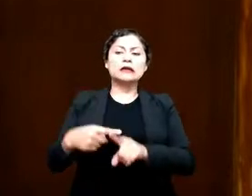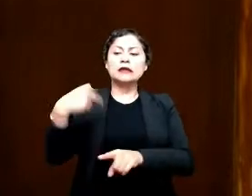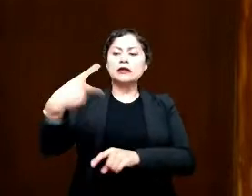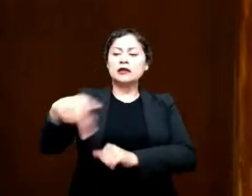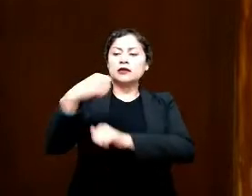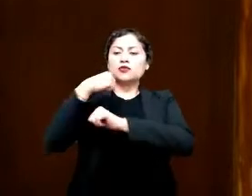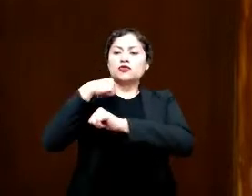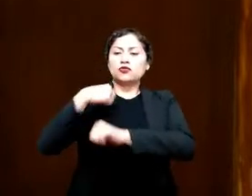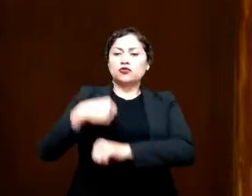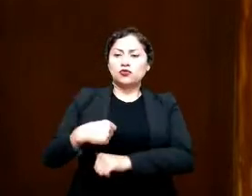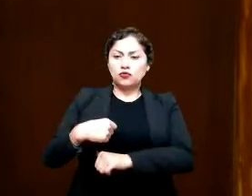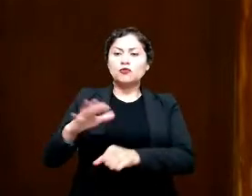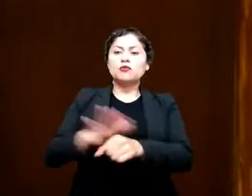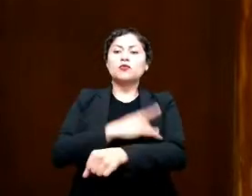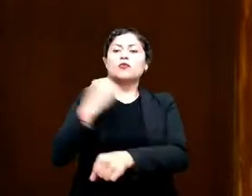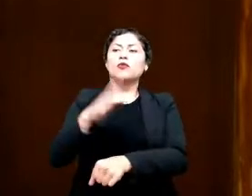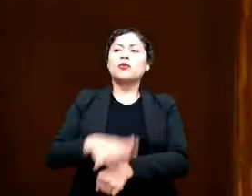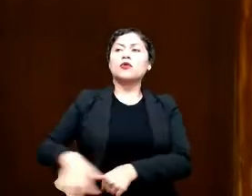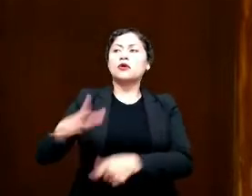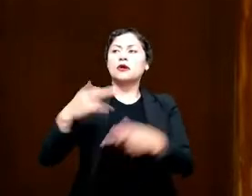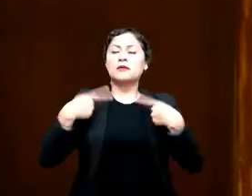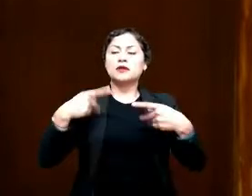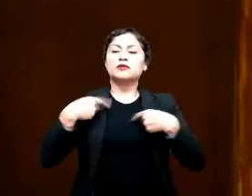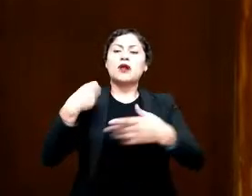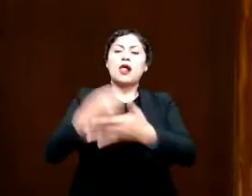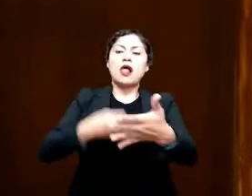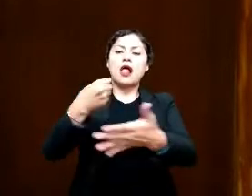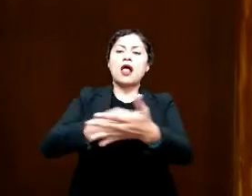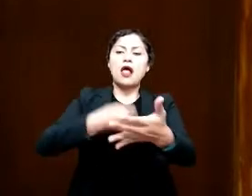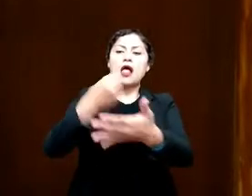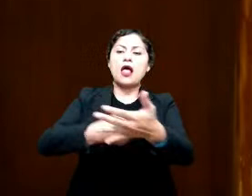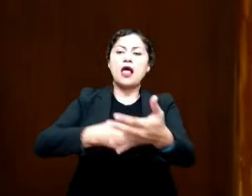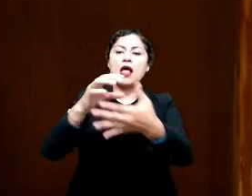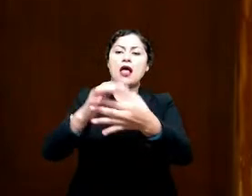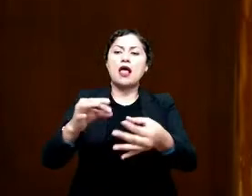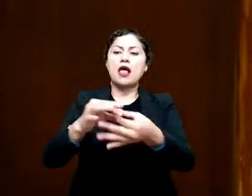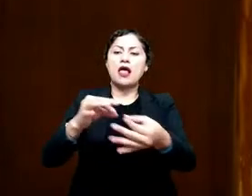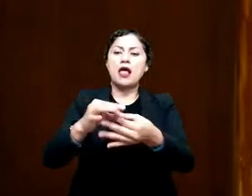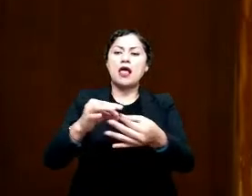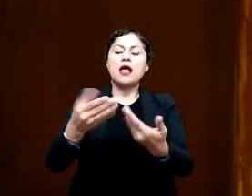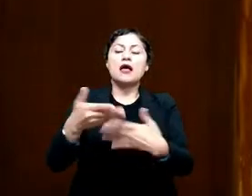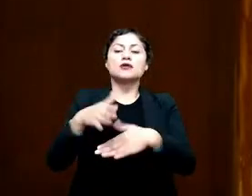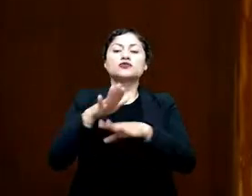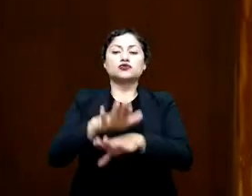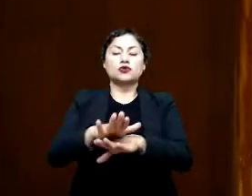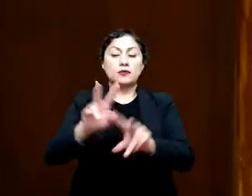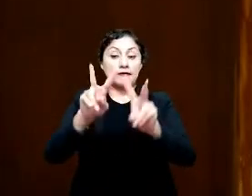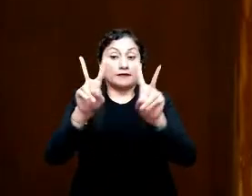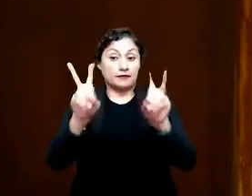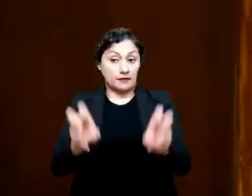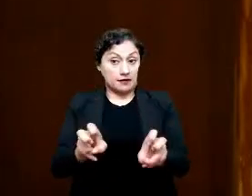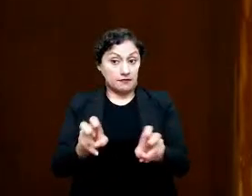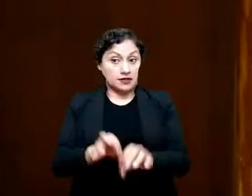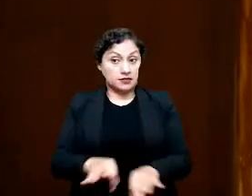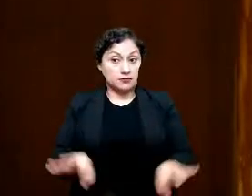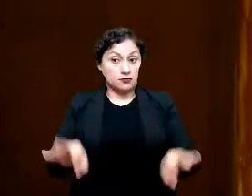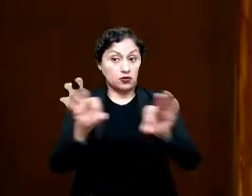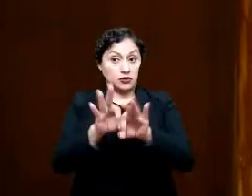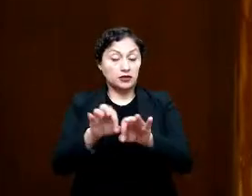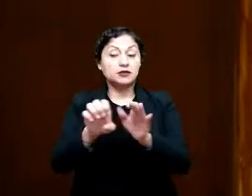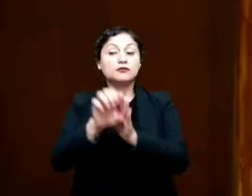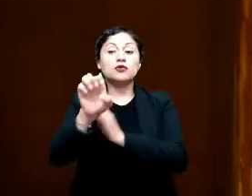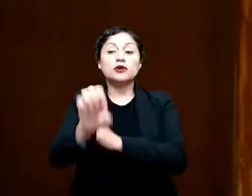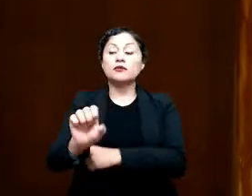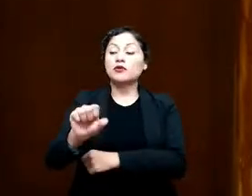reiterada de manifestaciones, señalando la desatención de temas tan importantes como amnistía,